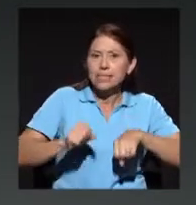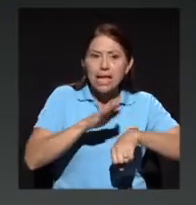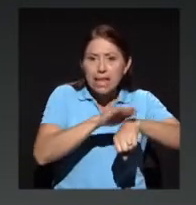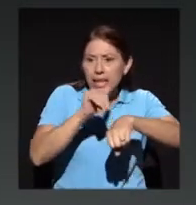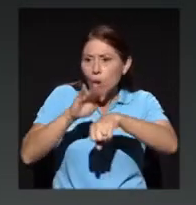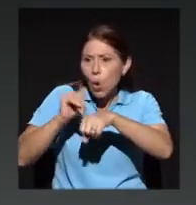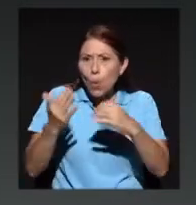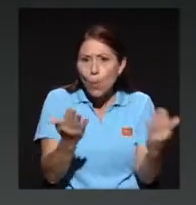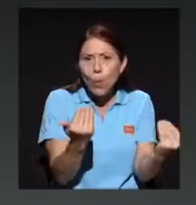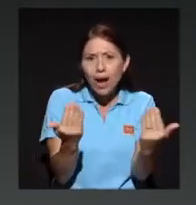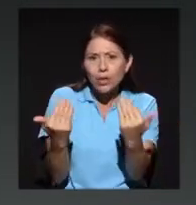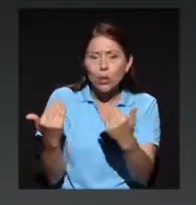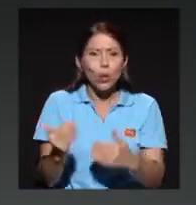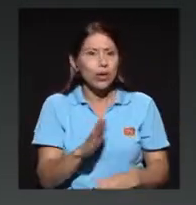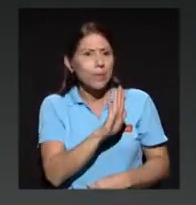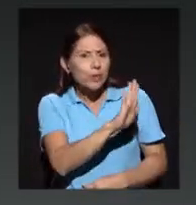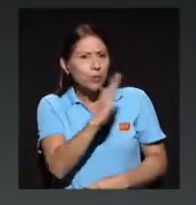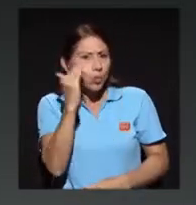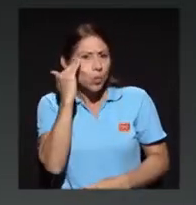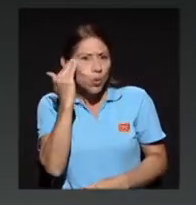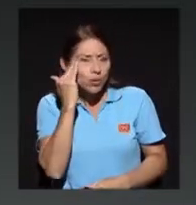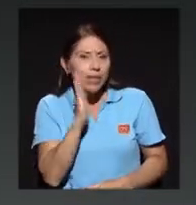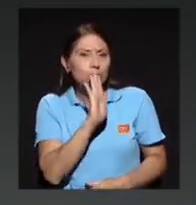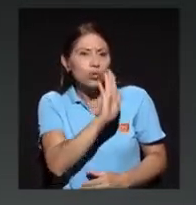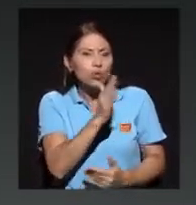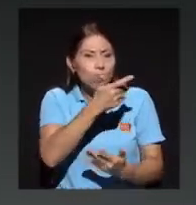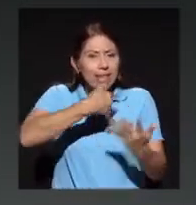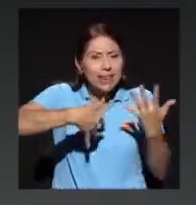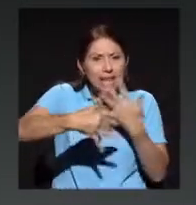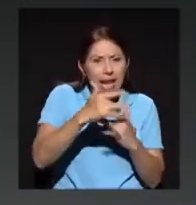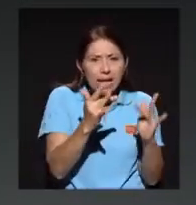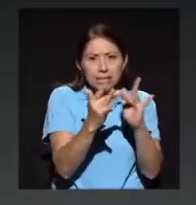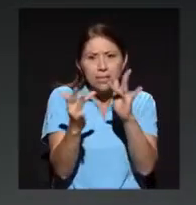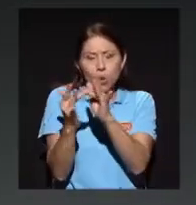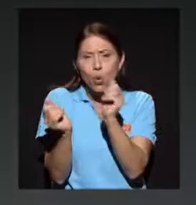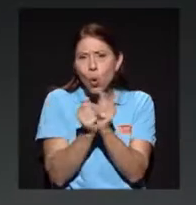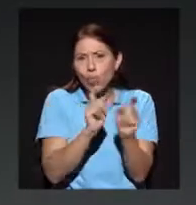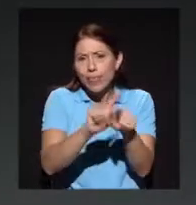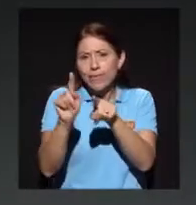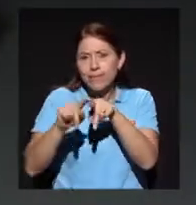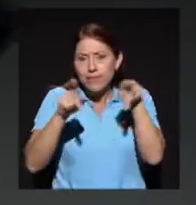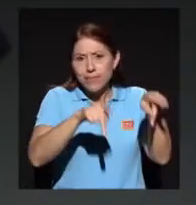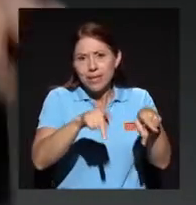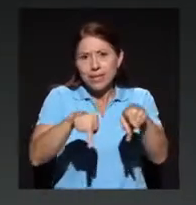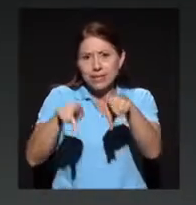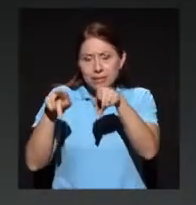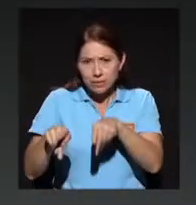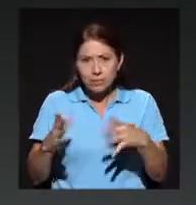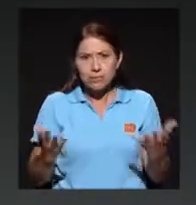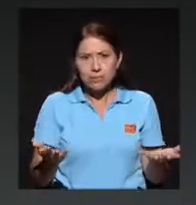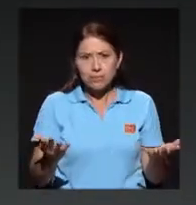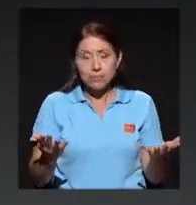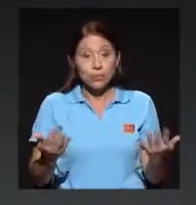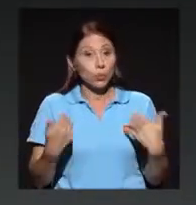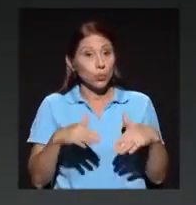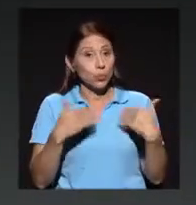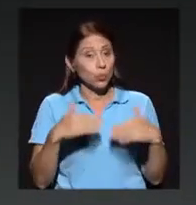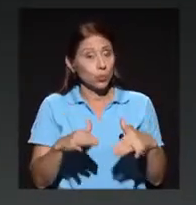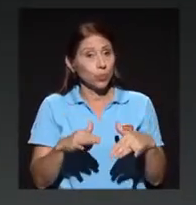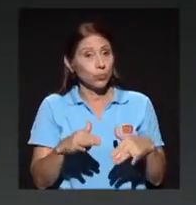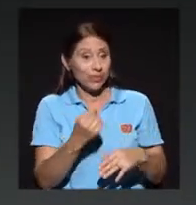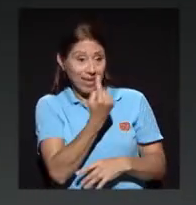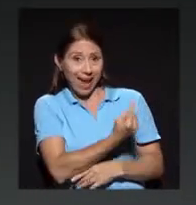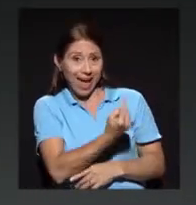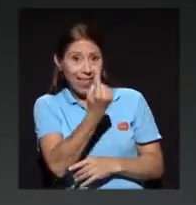y las interacciones con gente que uno yo por cierto de manera muy distinta y que cada uno tiene